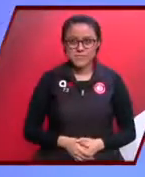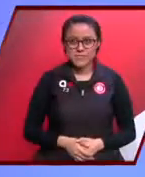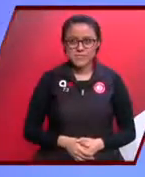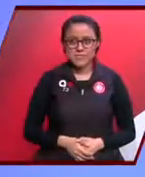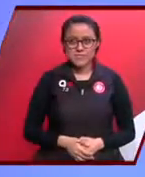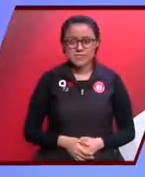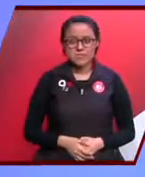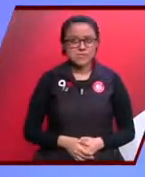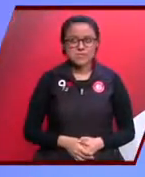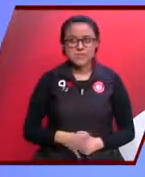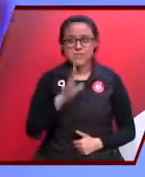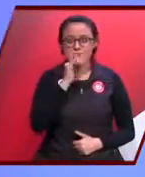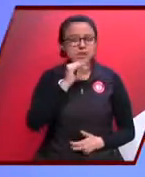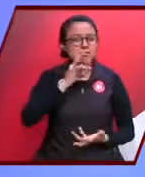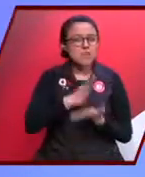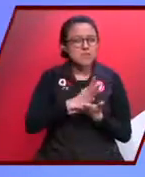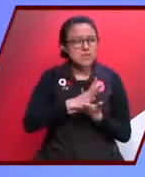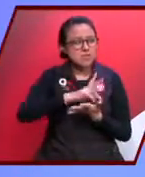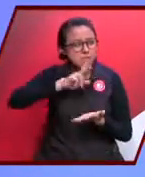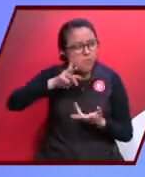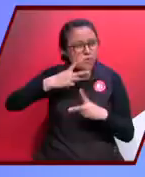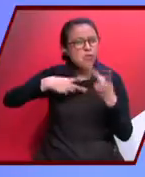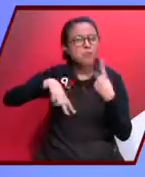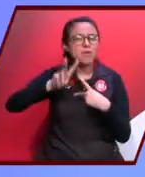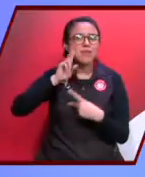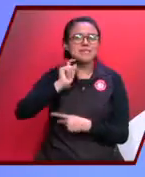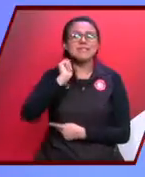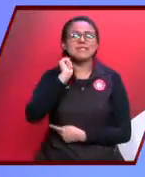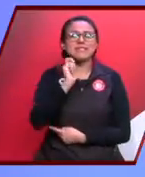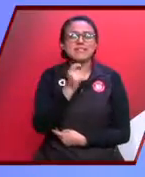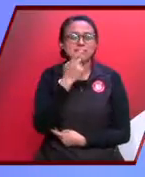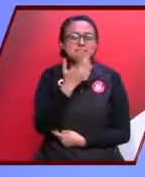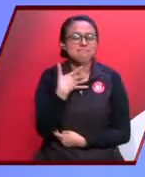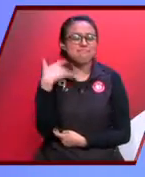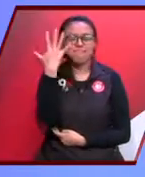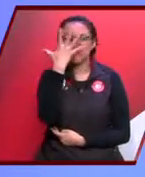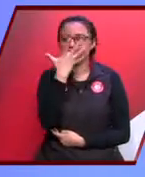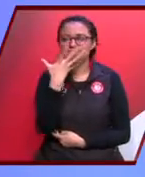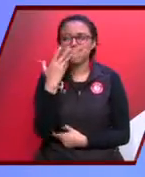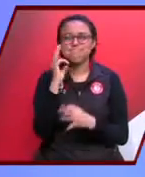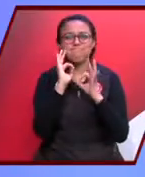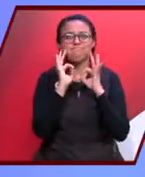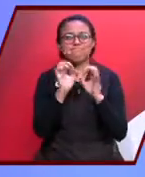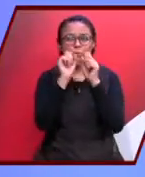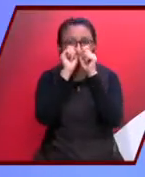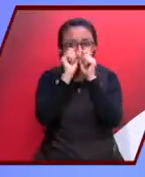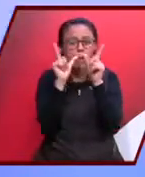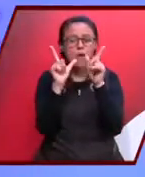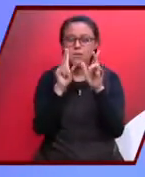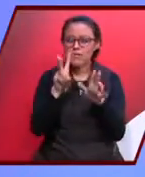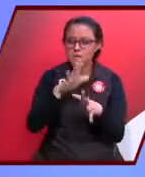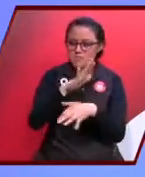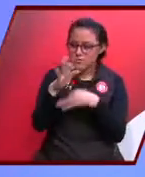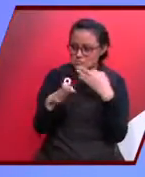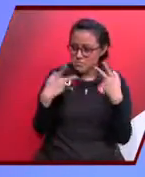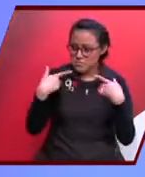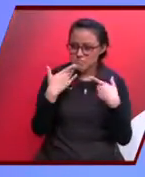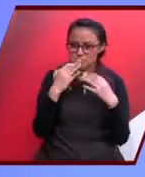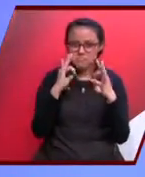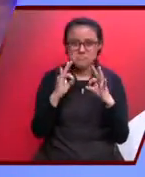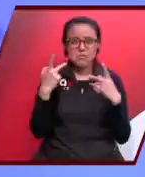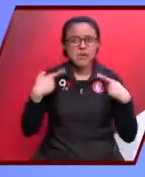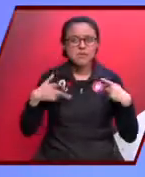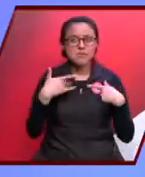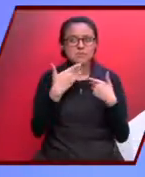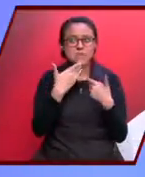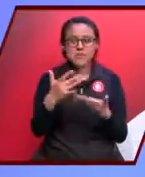No puedo más que volver a señalar la increíble calidad, lo bien hecho que está aquí. Hay personas que se